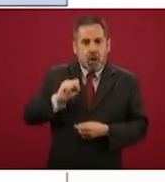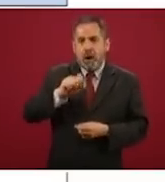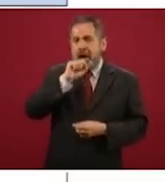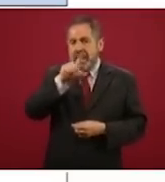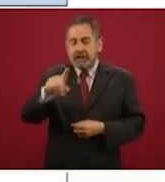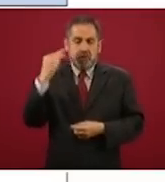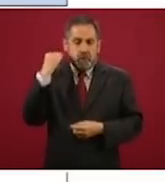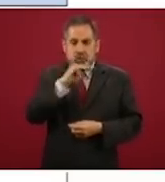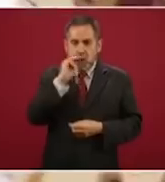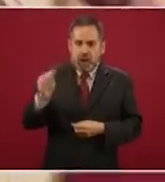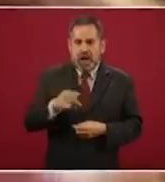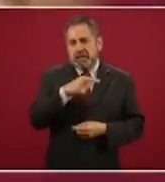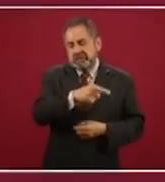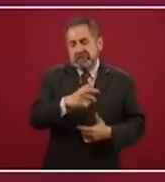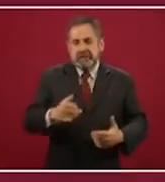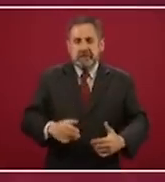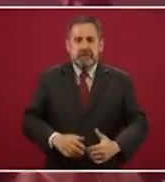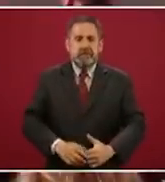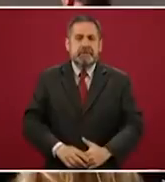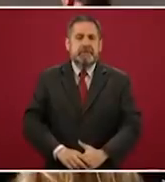Jalisco y Michoacán.